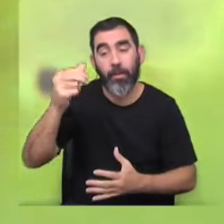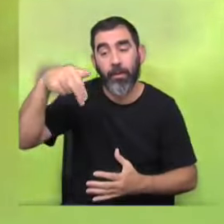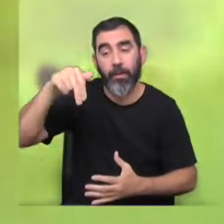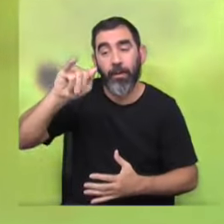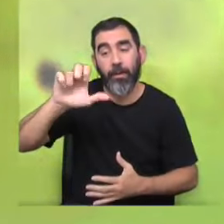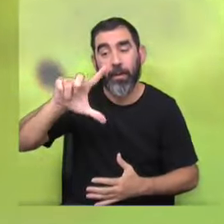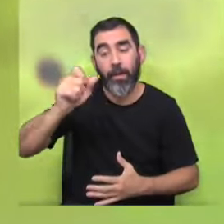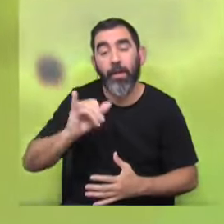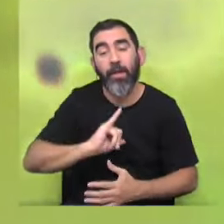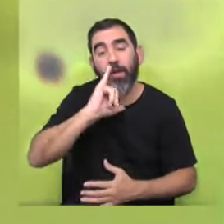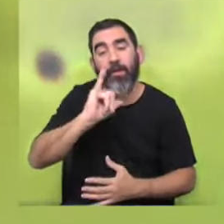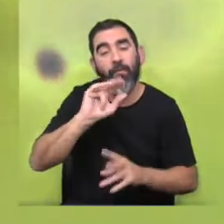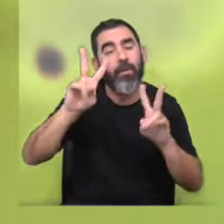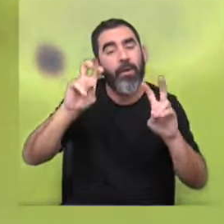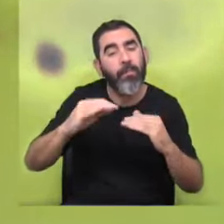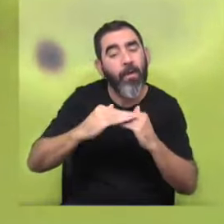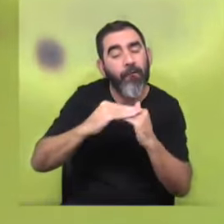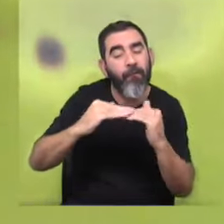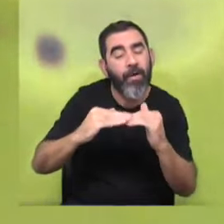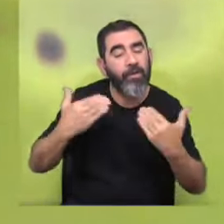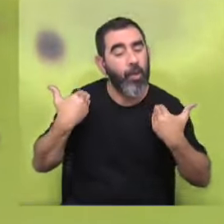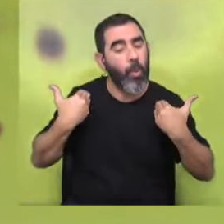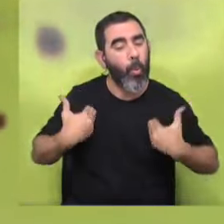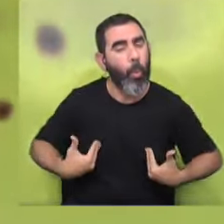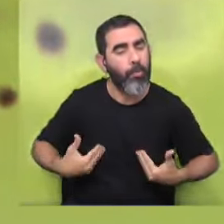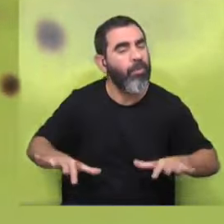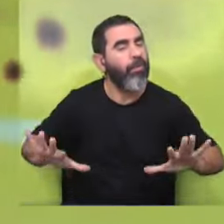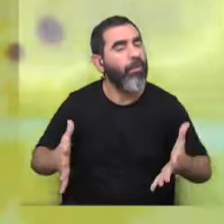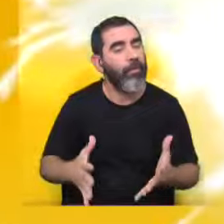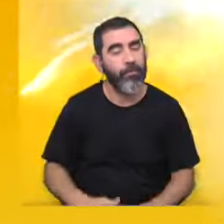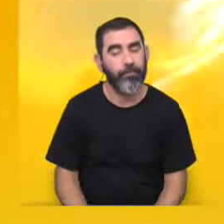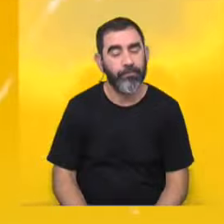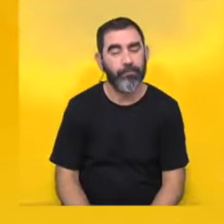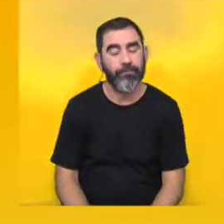hace foco en la base misma de nuestro cuerpo. A ver de qué se trata.